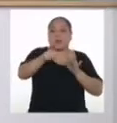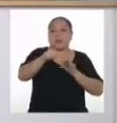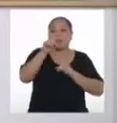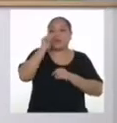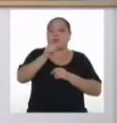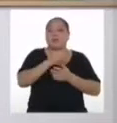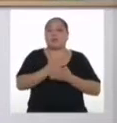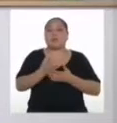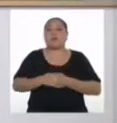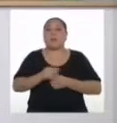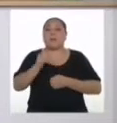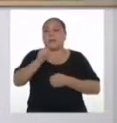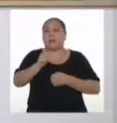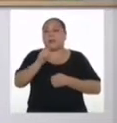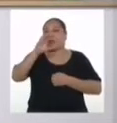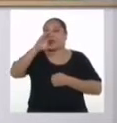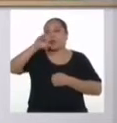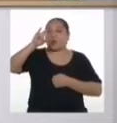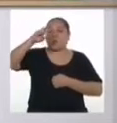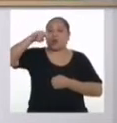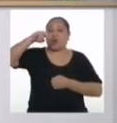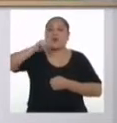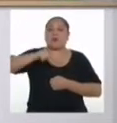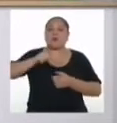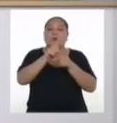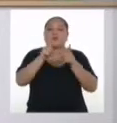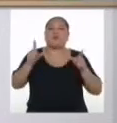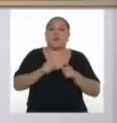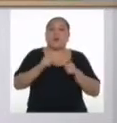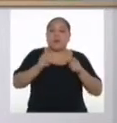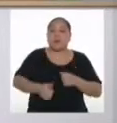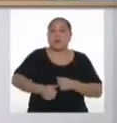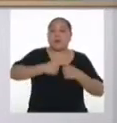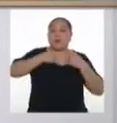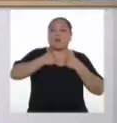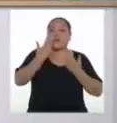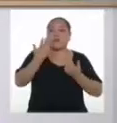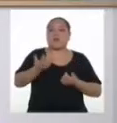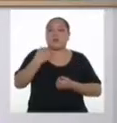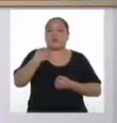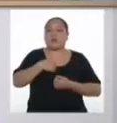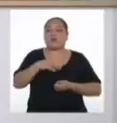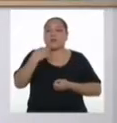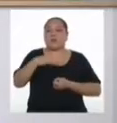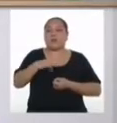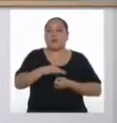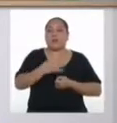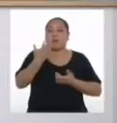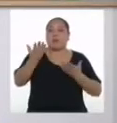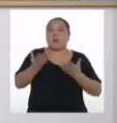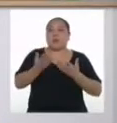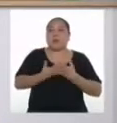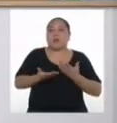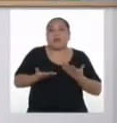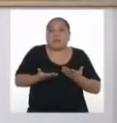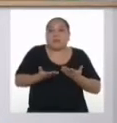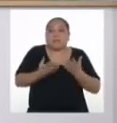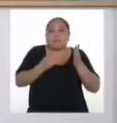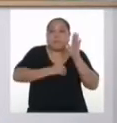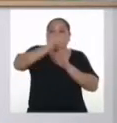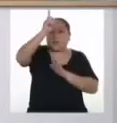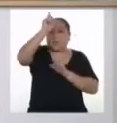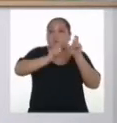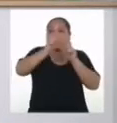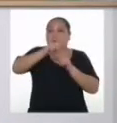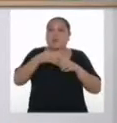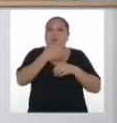este texto, las cuencas son escenarios para la vida y desde siempre el desarrollo humano ha prosperado